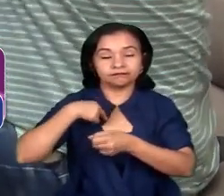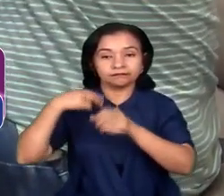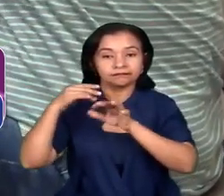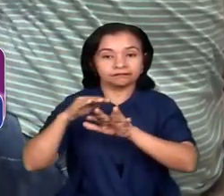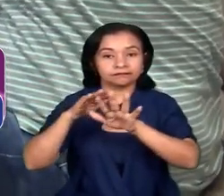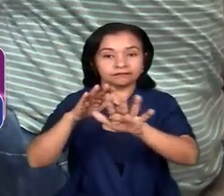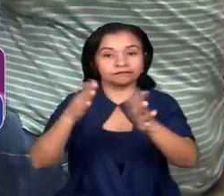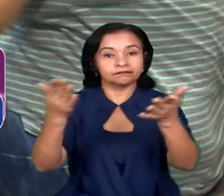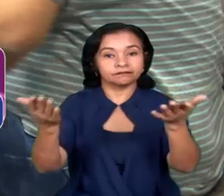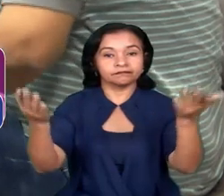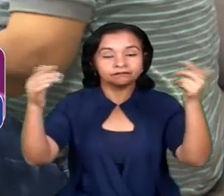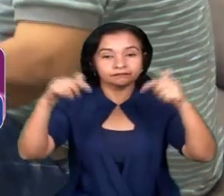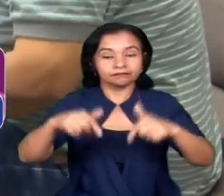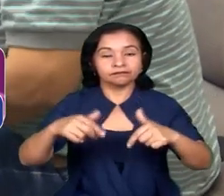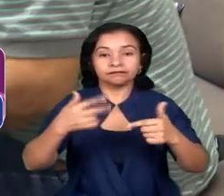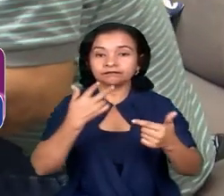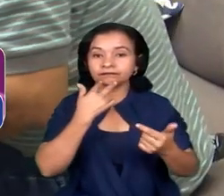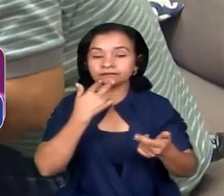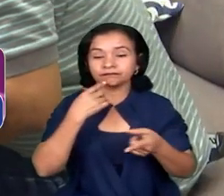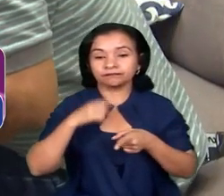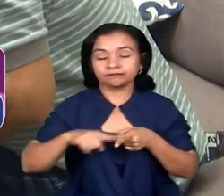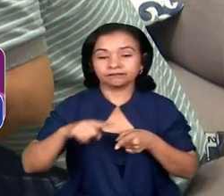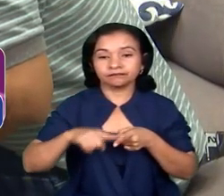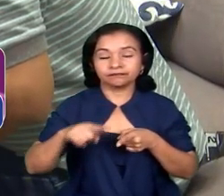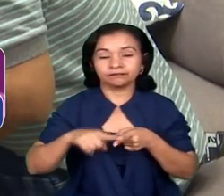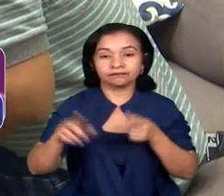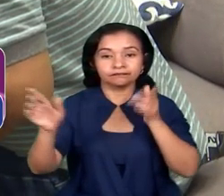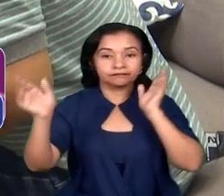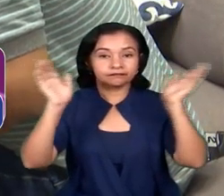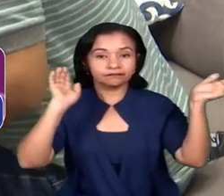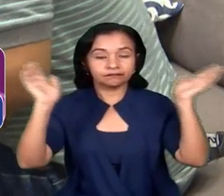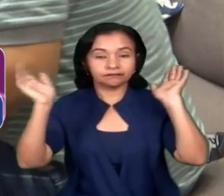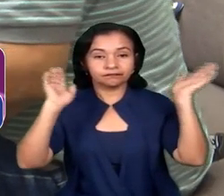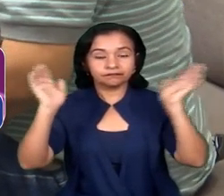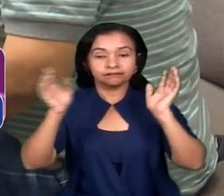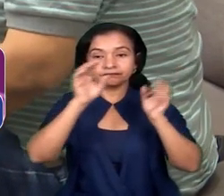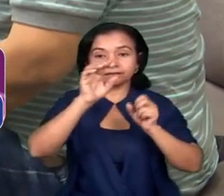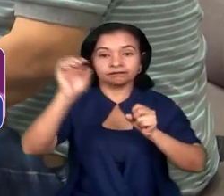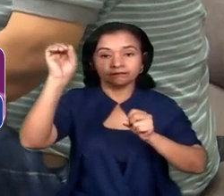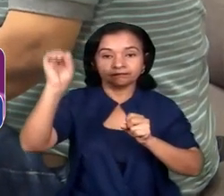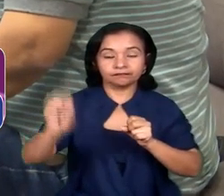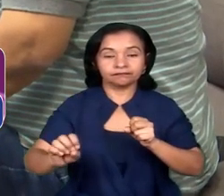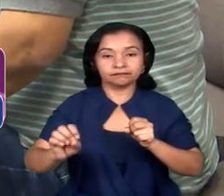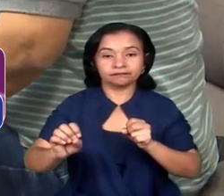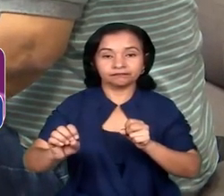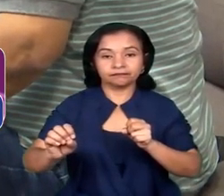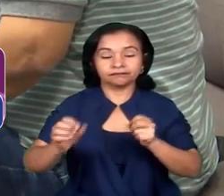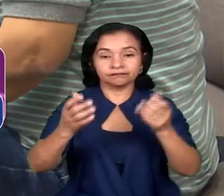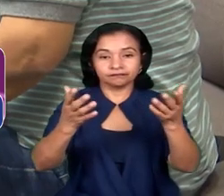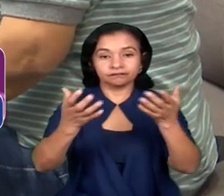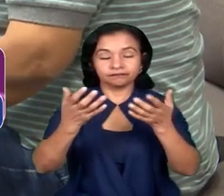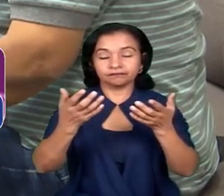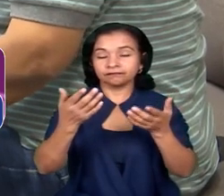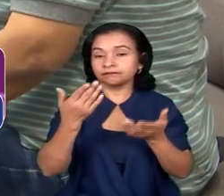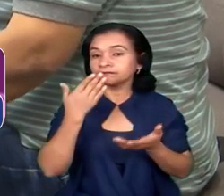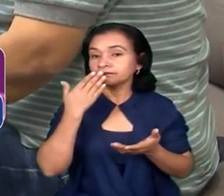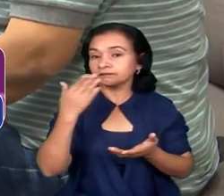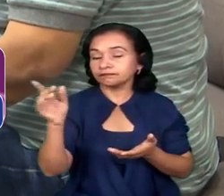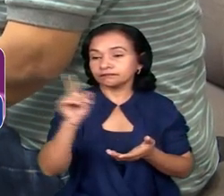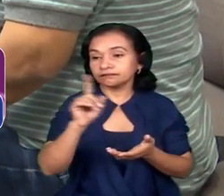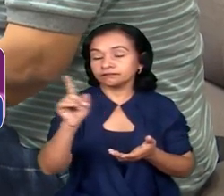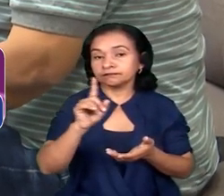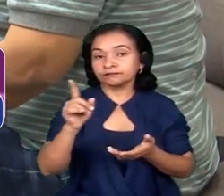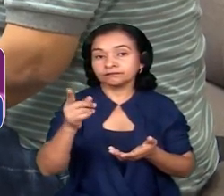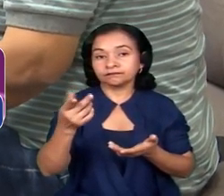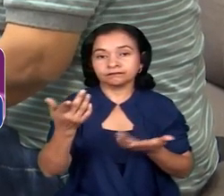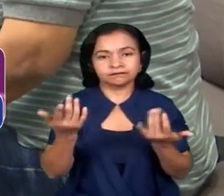y ahora no tienen para poderle perdonar a los comerciantes esos intereses. Y eso es lo que yo creo que no es correcto. Es una